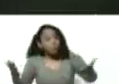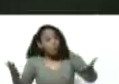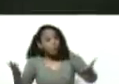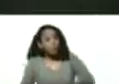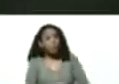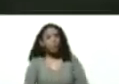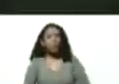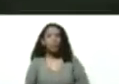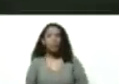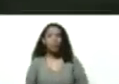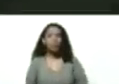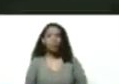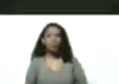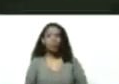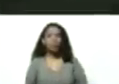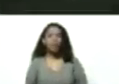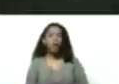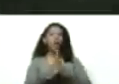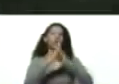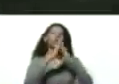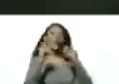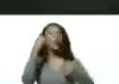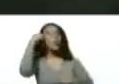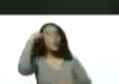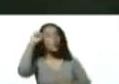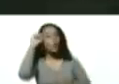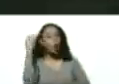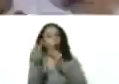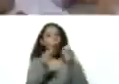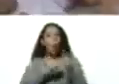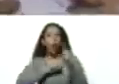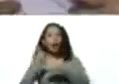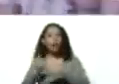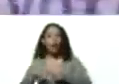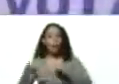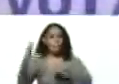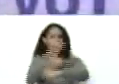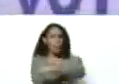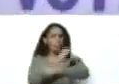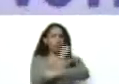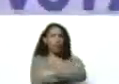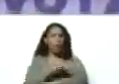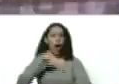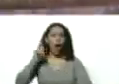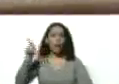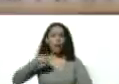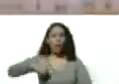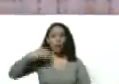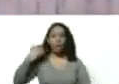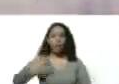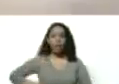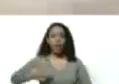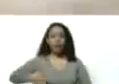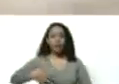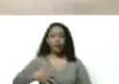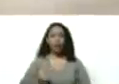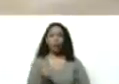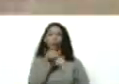Todos recordamos cómo esta oposición, esta derecha falluta,